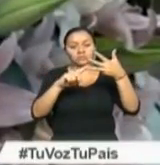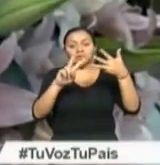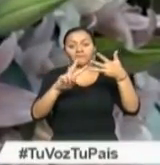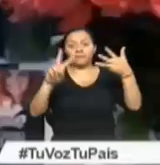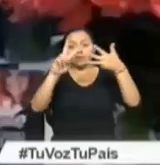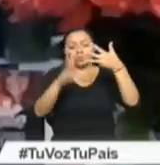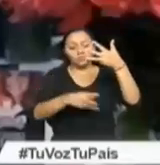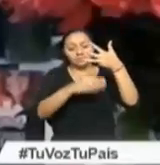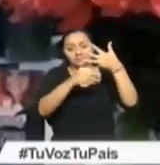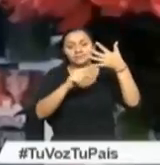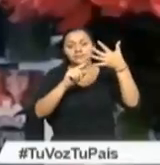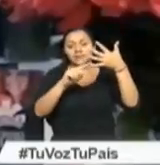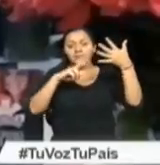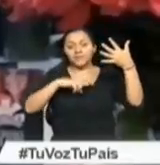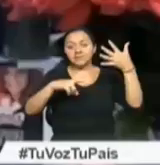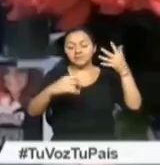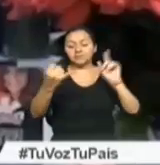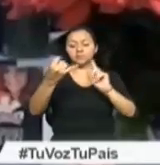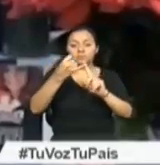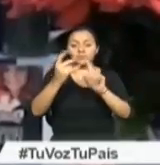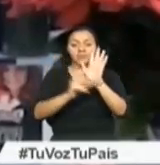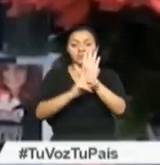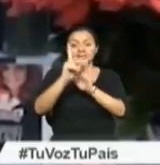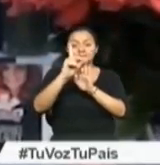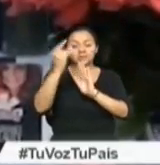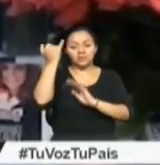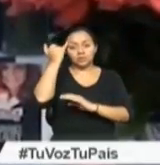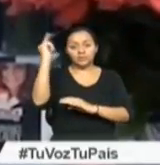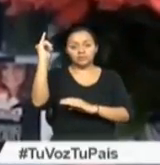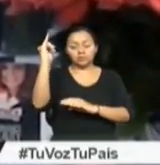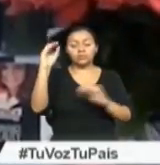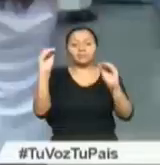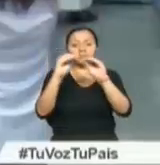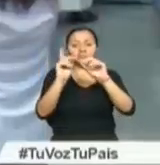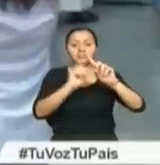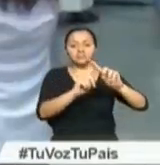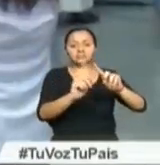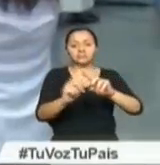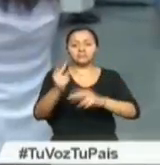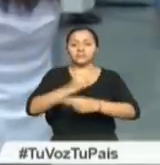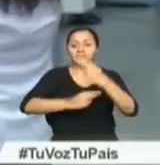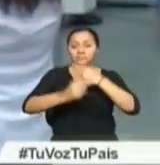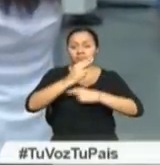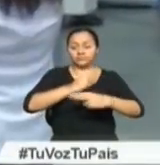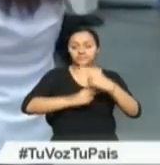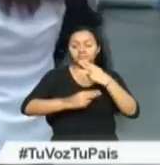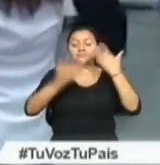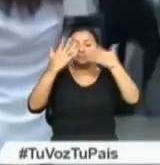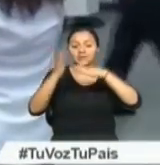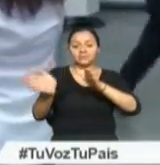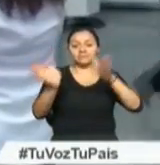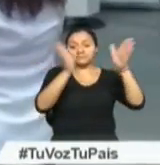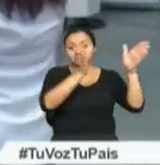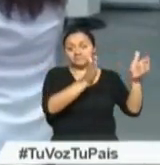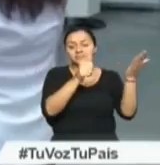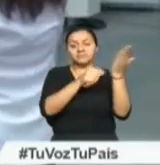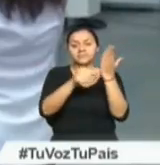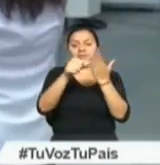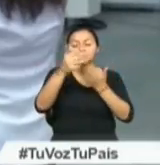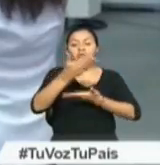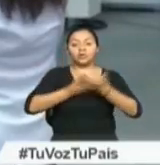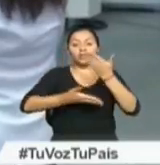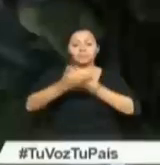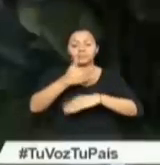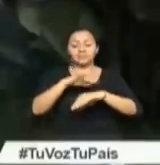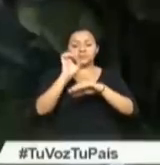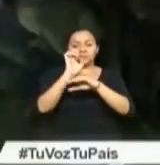agregado, investigación, desarrollo e innovación y diversificación de mercados. Con este fin, el Ministerio de Comercio de